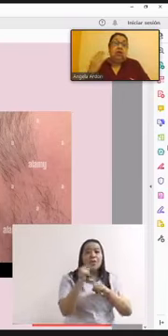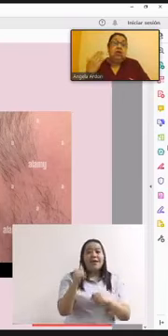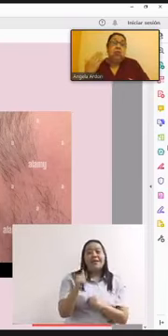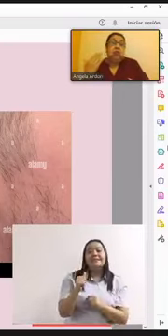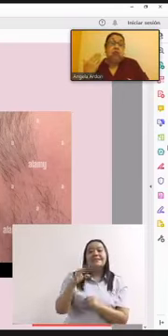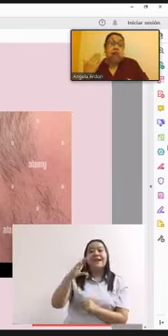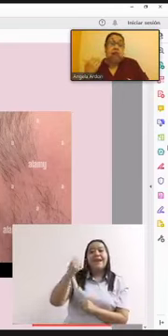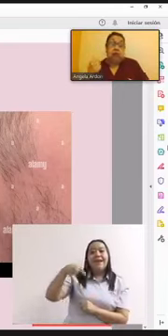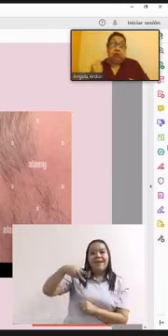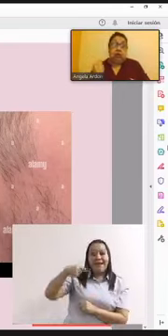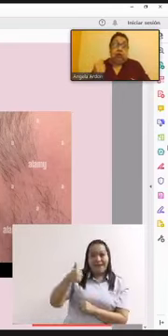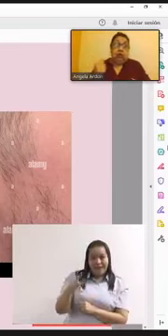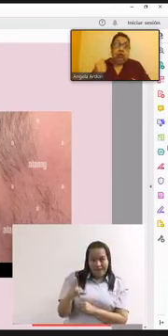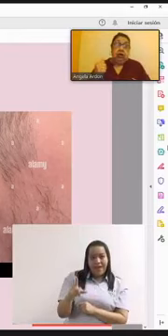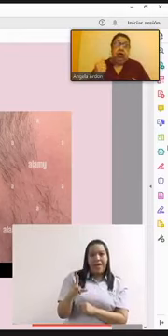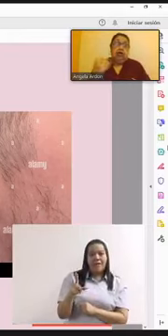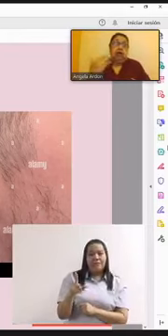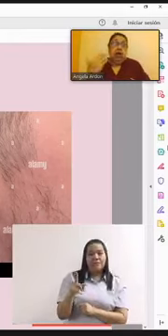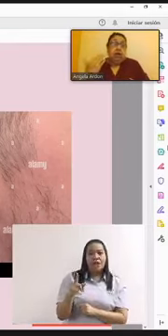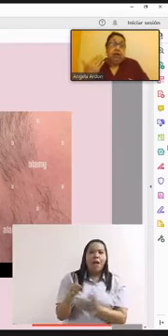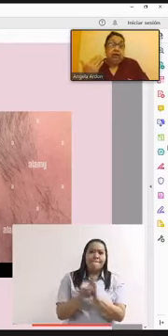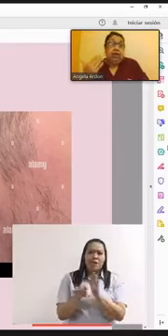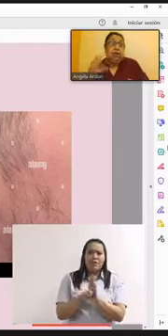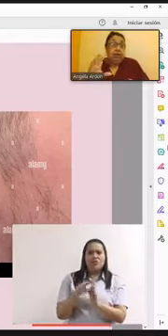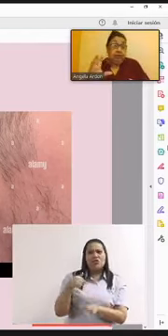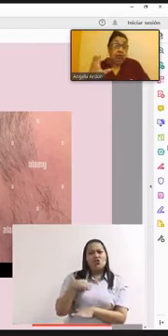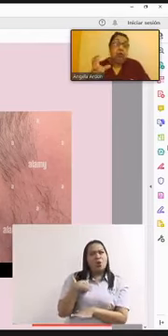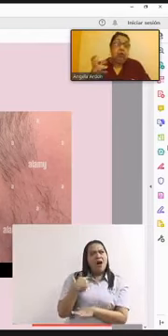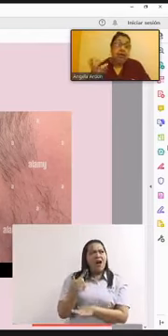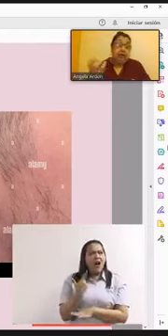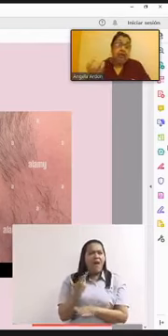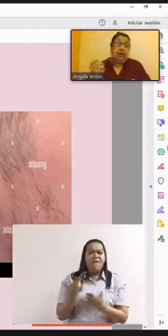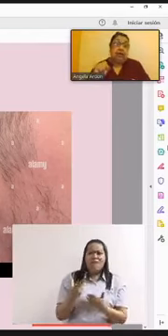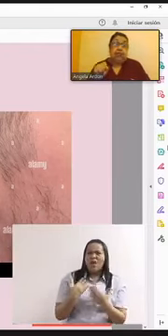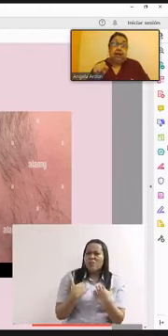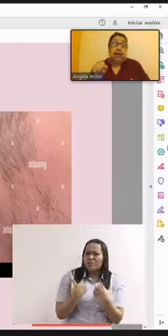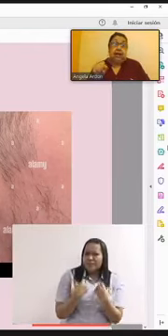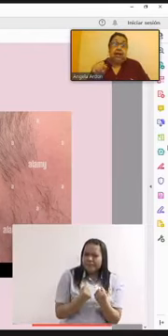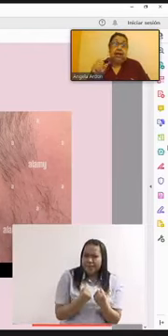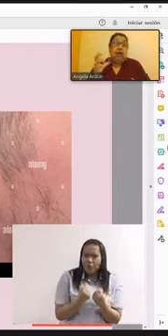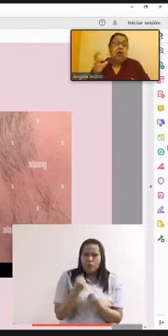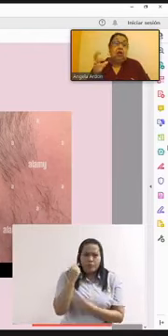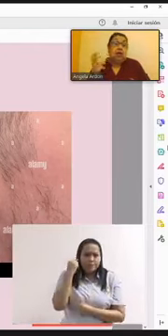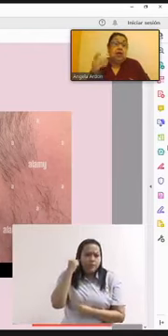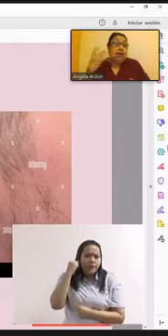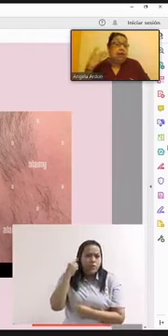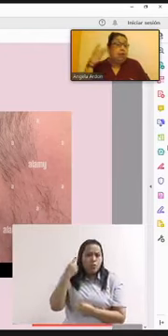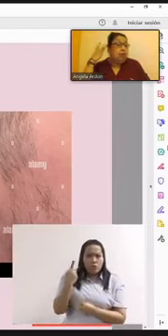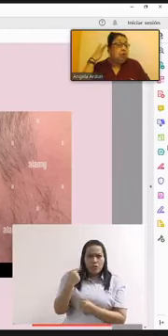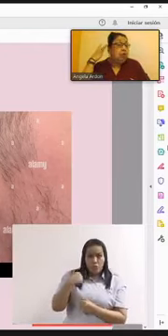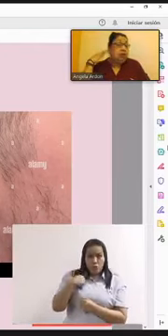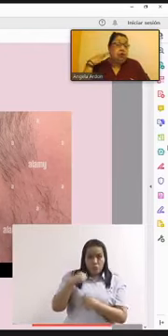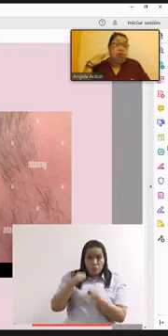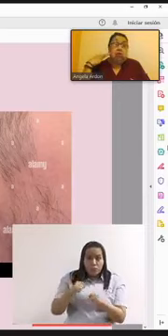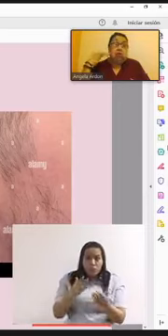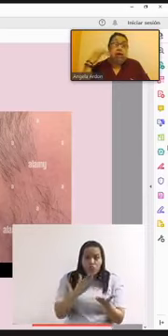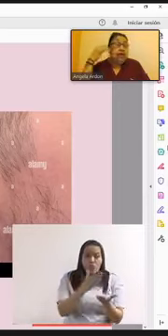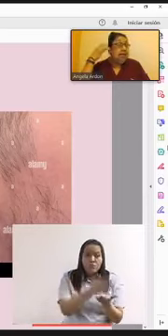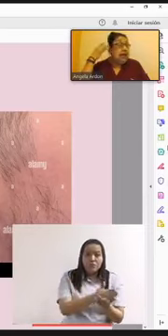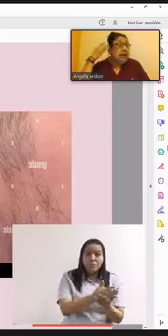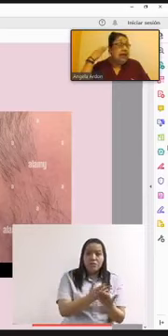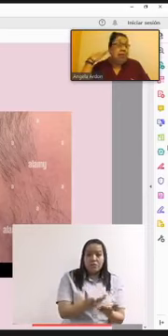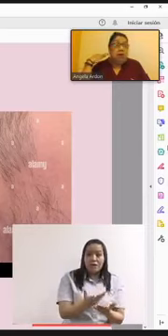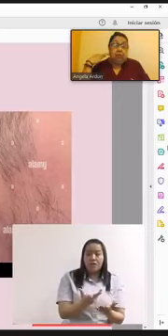Quiero ver cómo está mi oído. Si tengo el cerumen, porque el cerumen tiene que haber normal. ¿Cómo está? Le ponemos lo que es